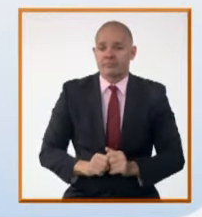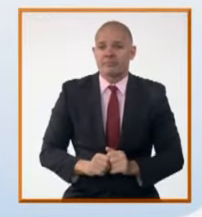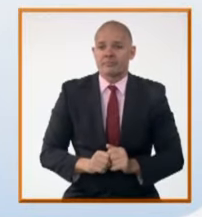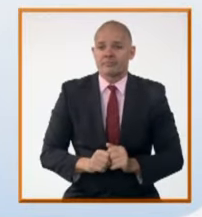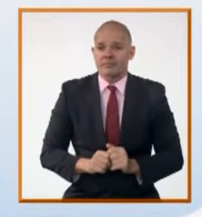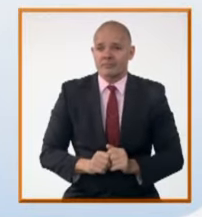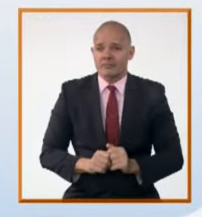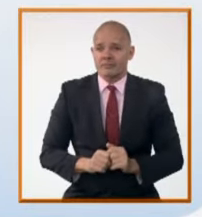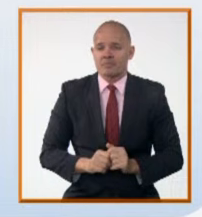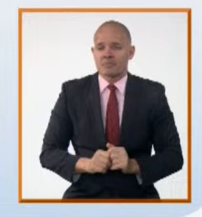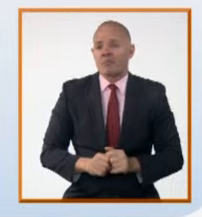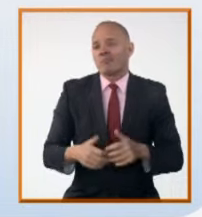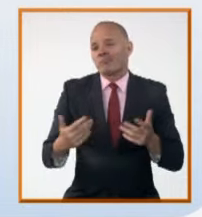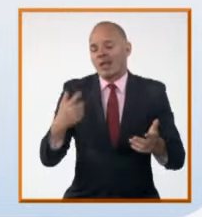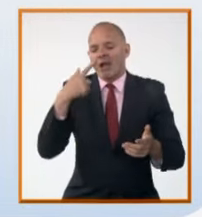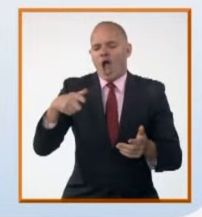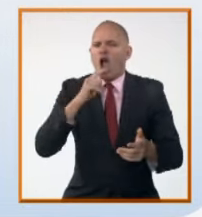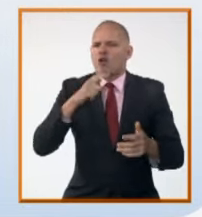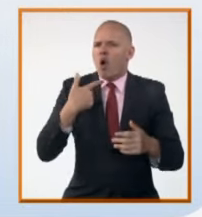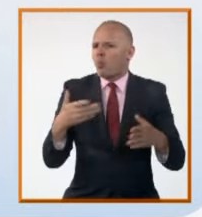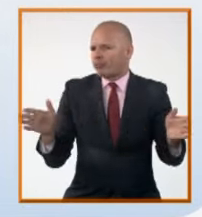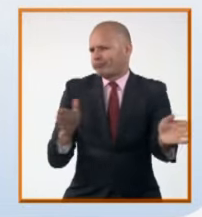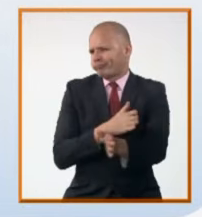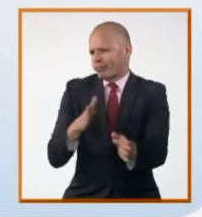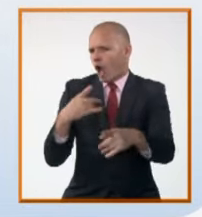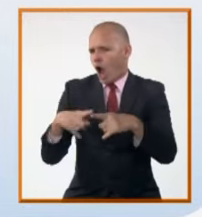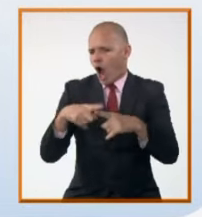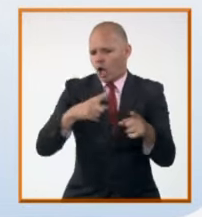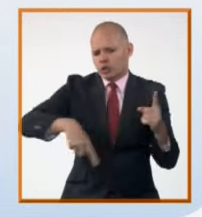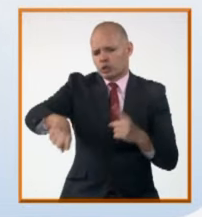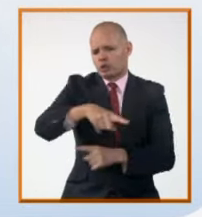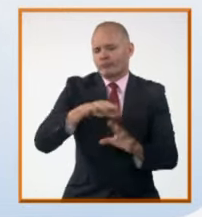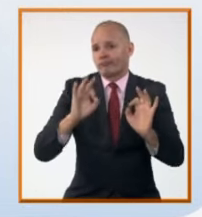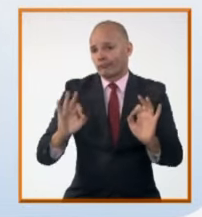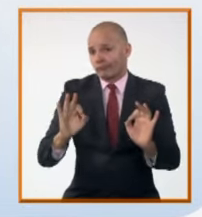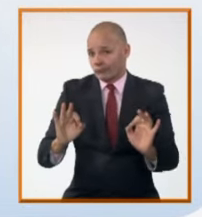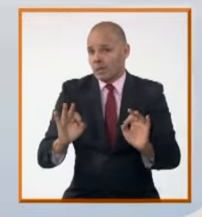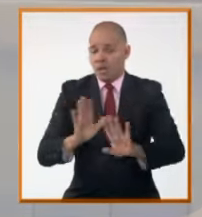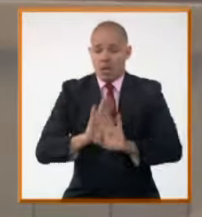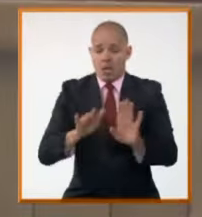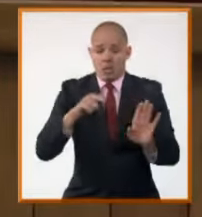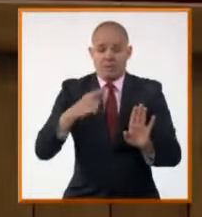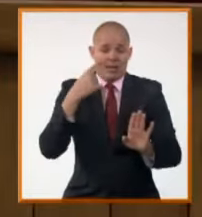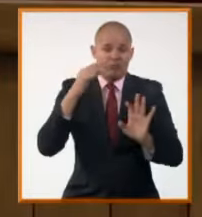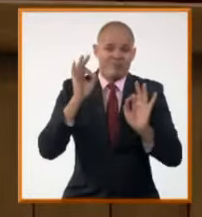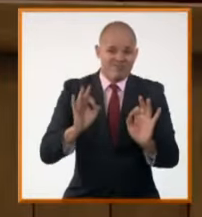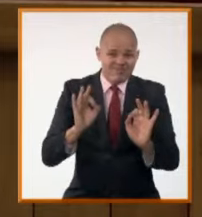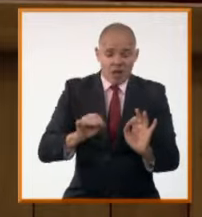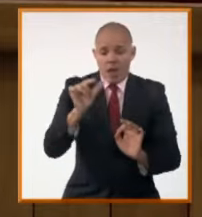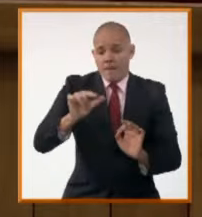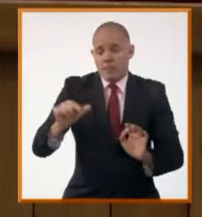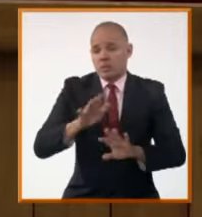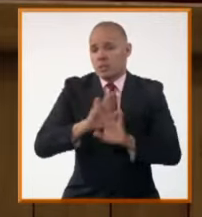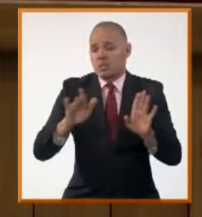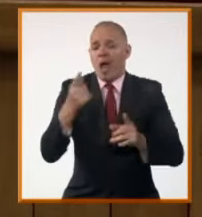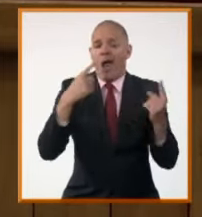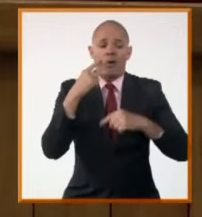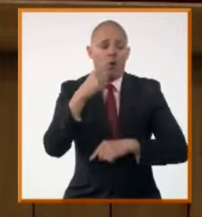de las conductas de evasión y más que ello, la subdeclaración fiscal